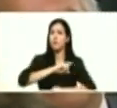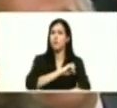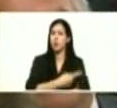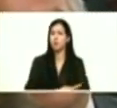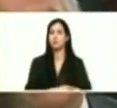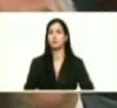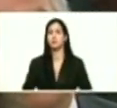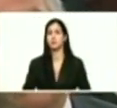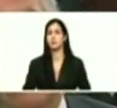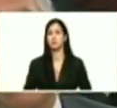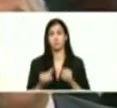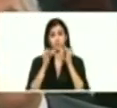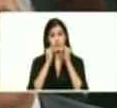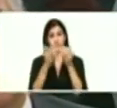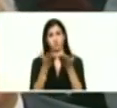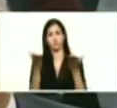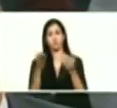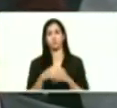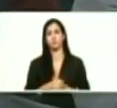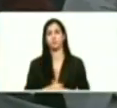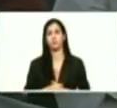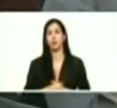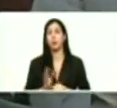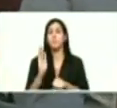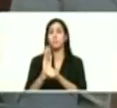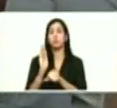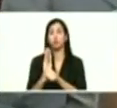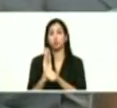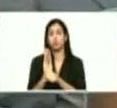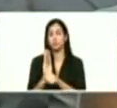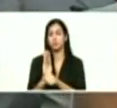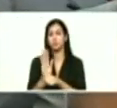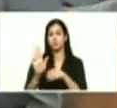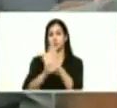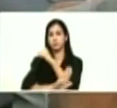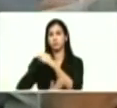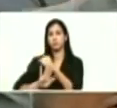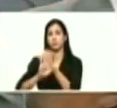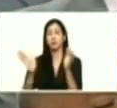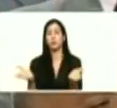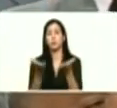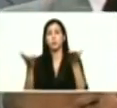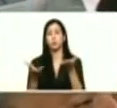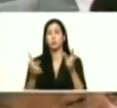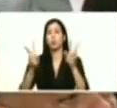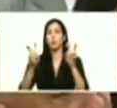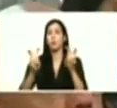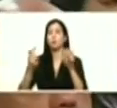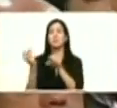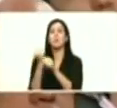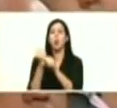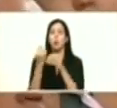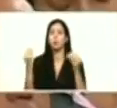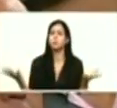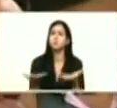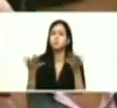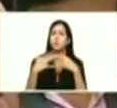por eso anuncio para la protección y promoción de nuevas fuentes de empleo